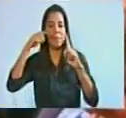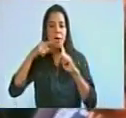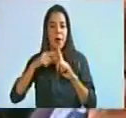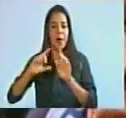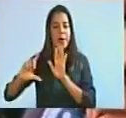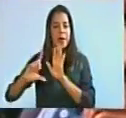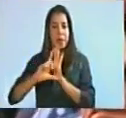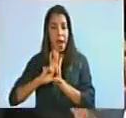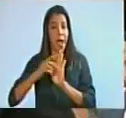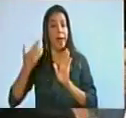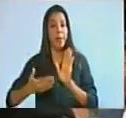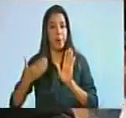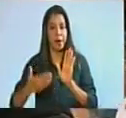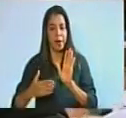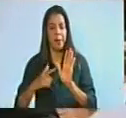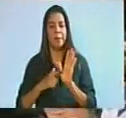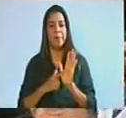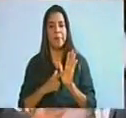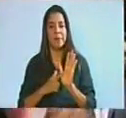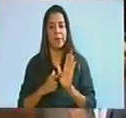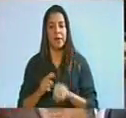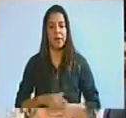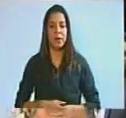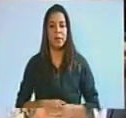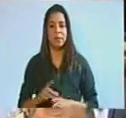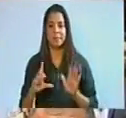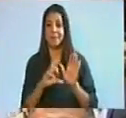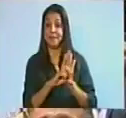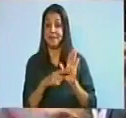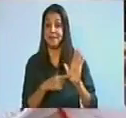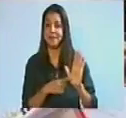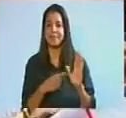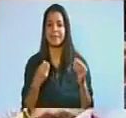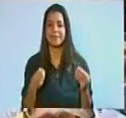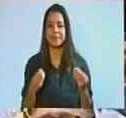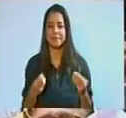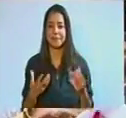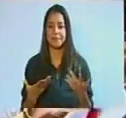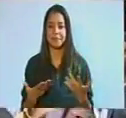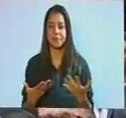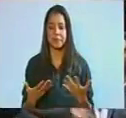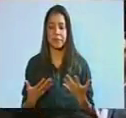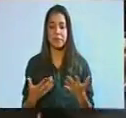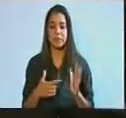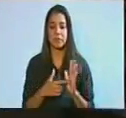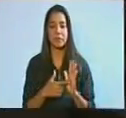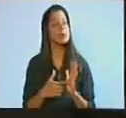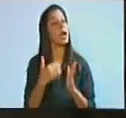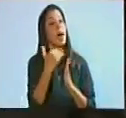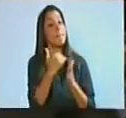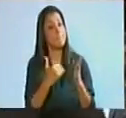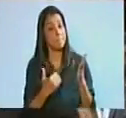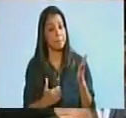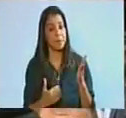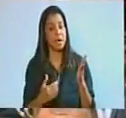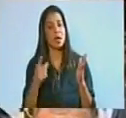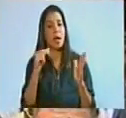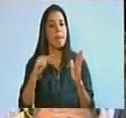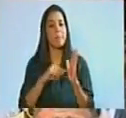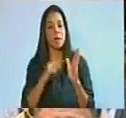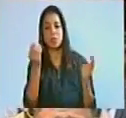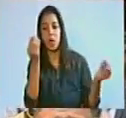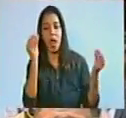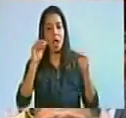ley constitucional. Esta ley busca establecer las bases de una política de precios